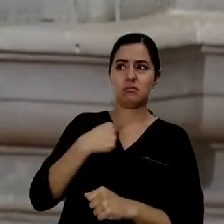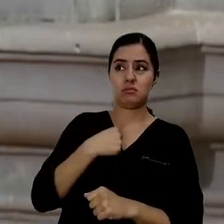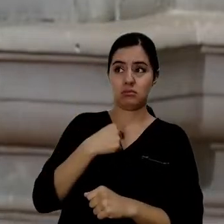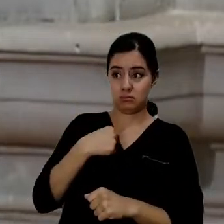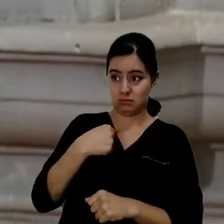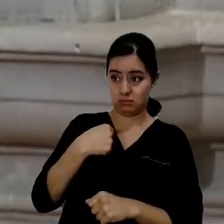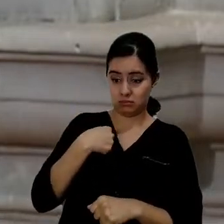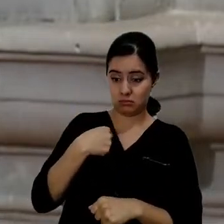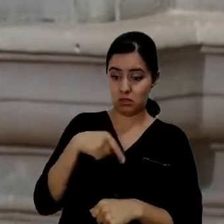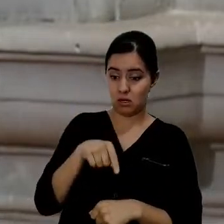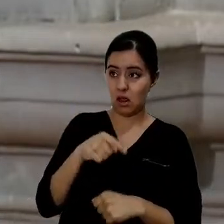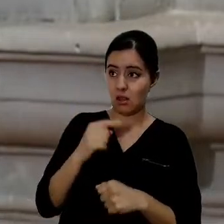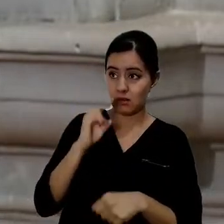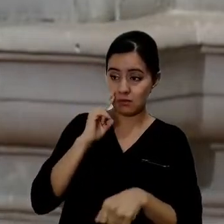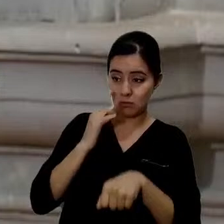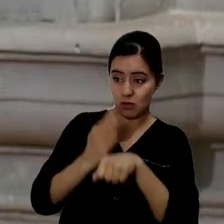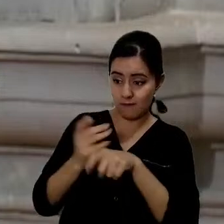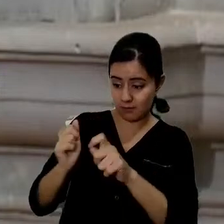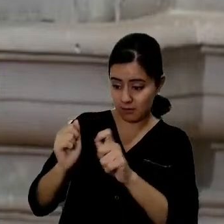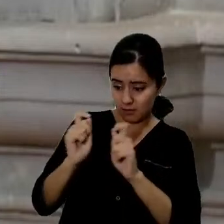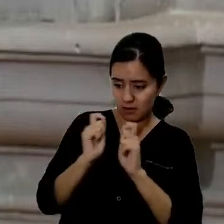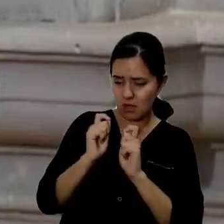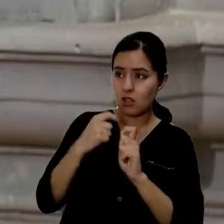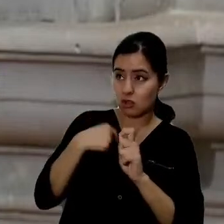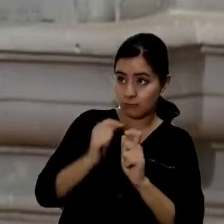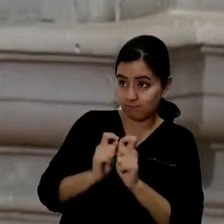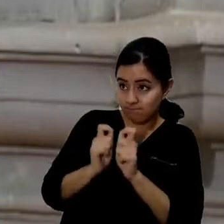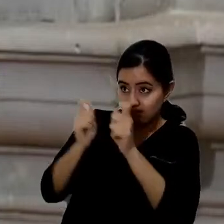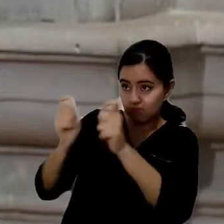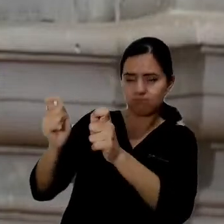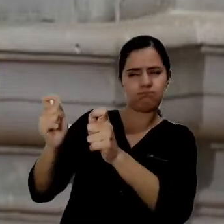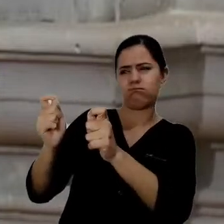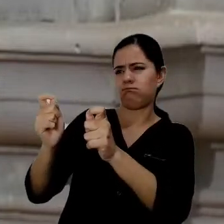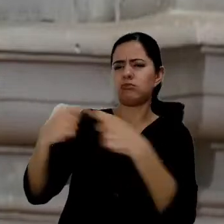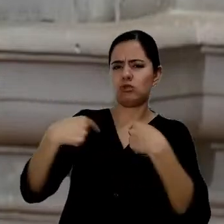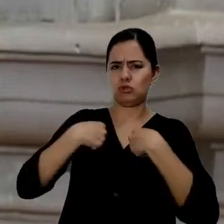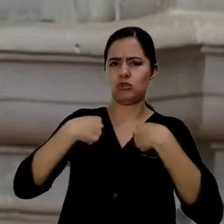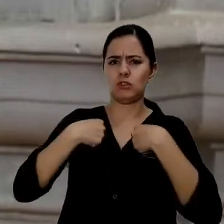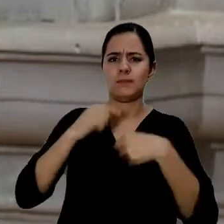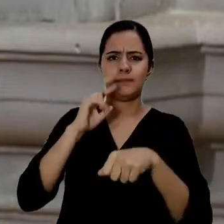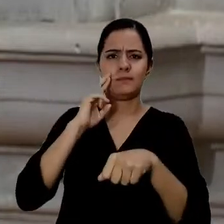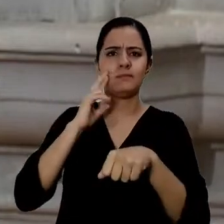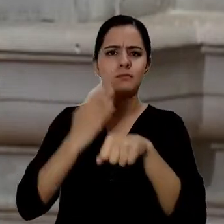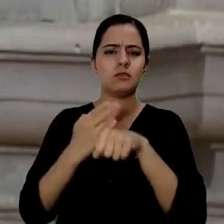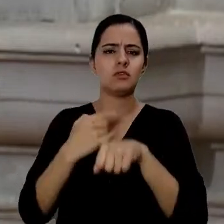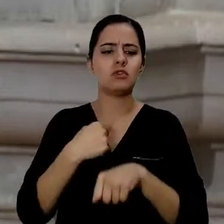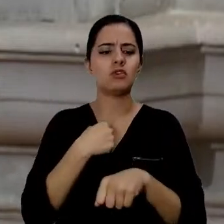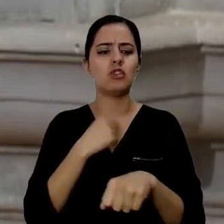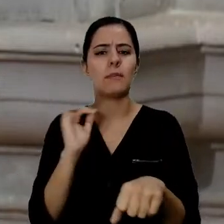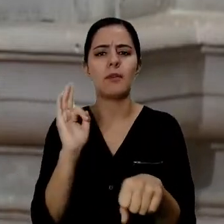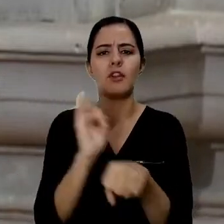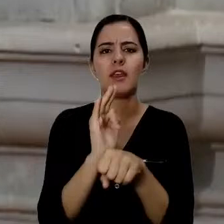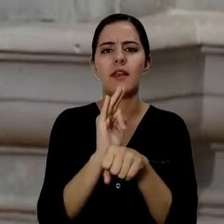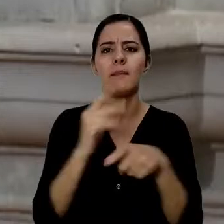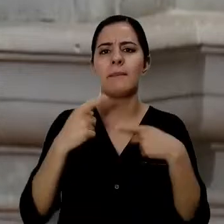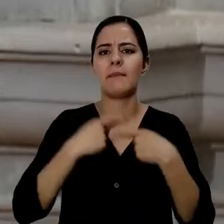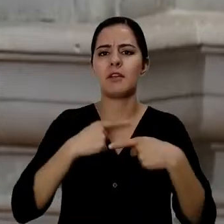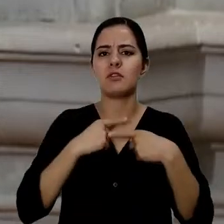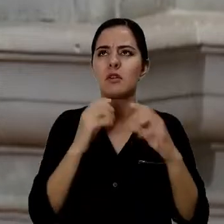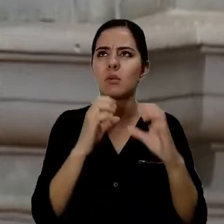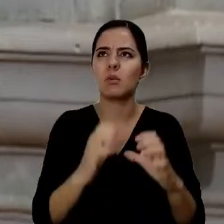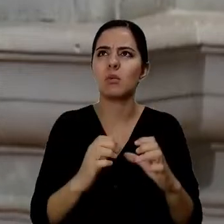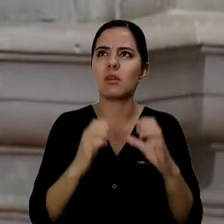voy a renunciar a la responsabilidad que es exclusivamente mía de procurar la seguridad.